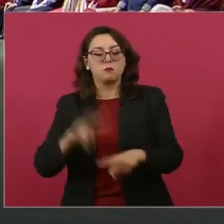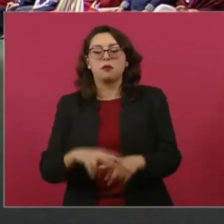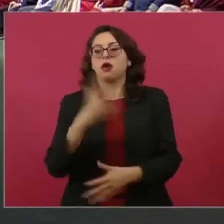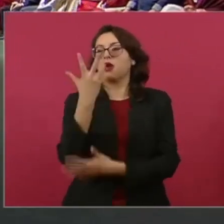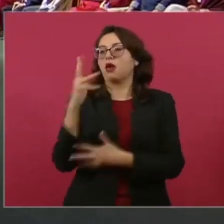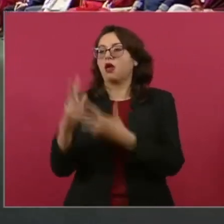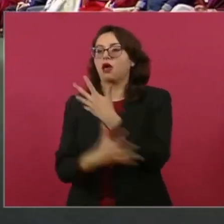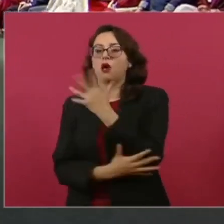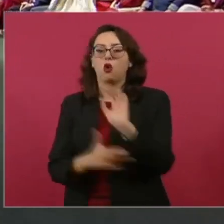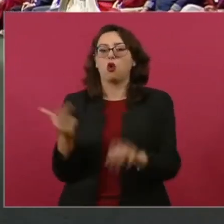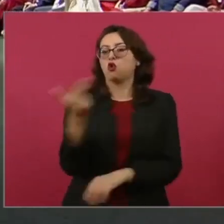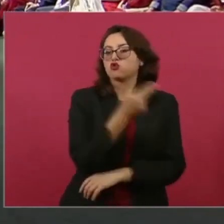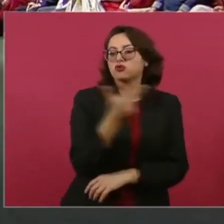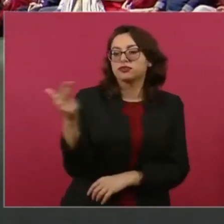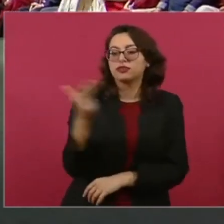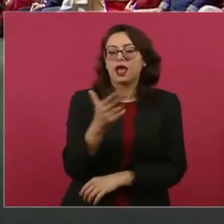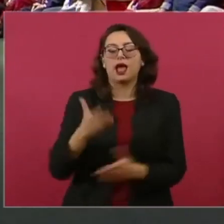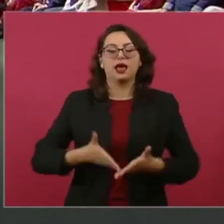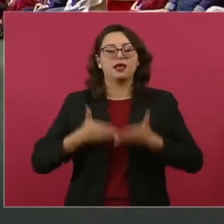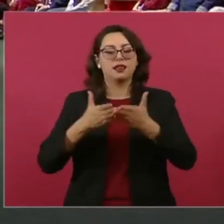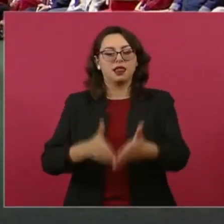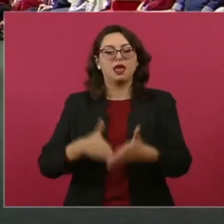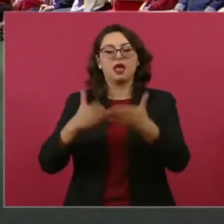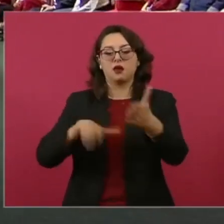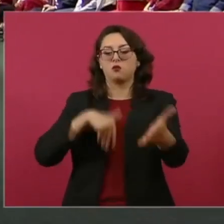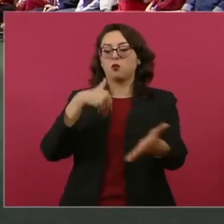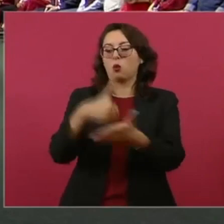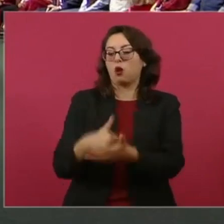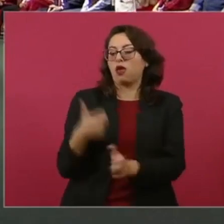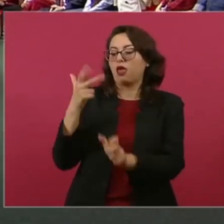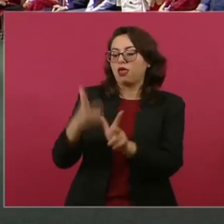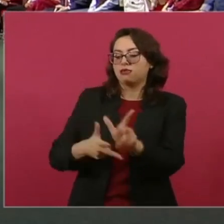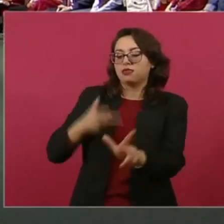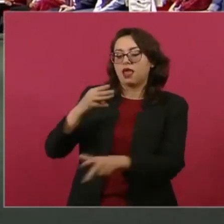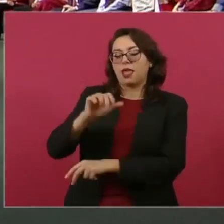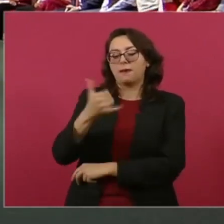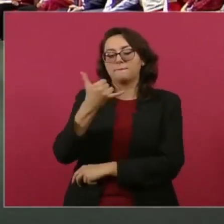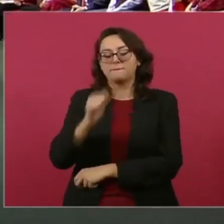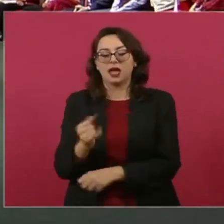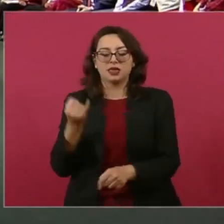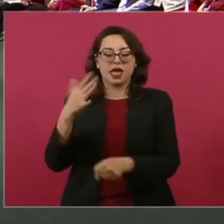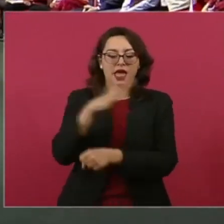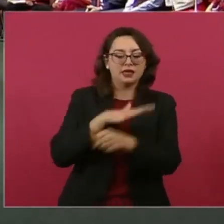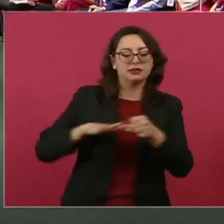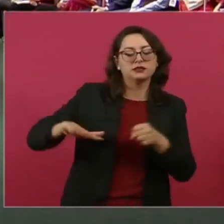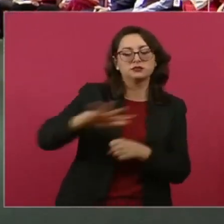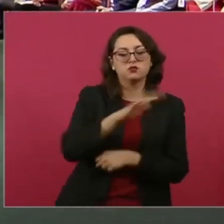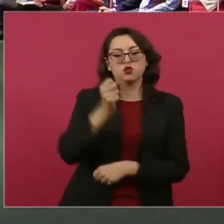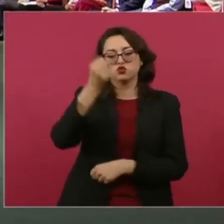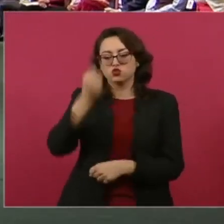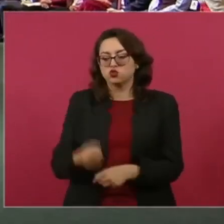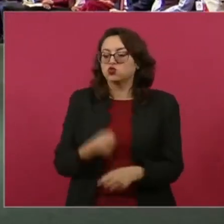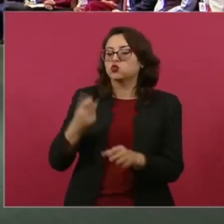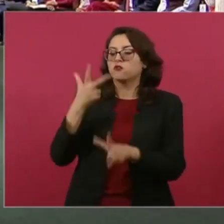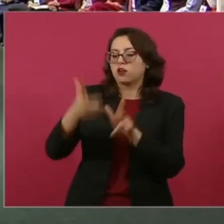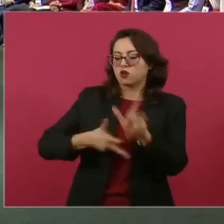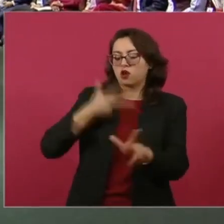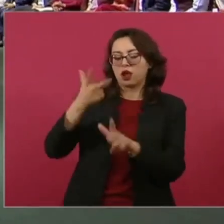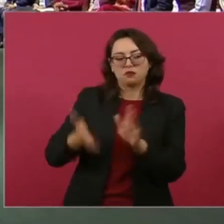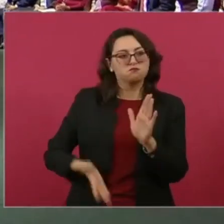muelles, construcción de vías férreas en el Tren Maya y en el ferrocarril del Istmo y del Sureste,